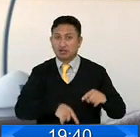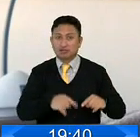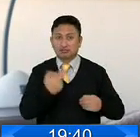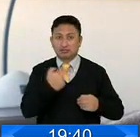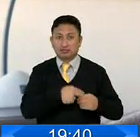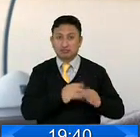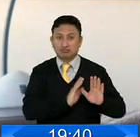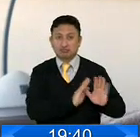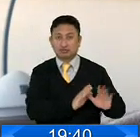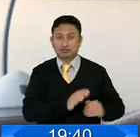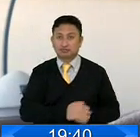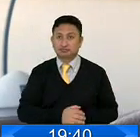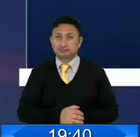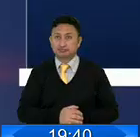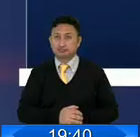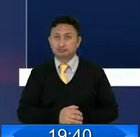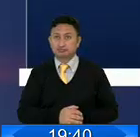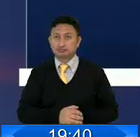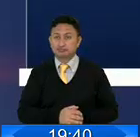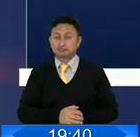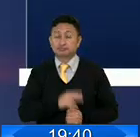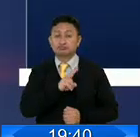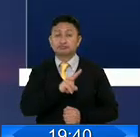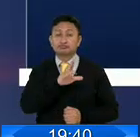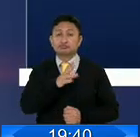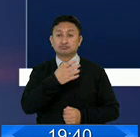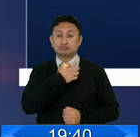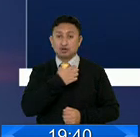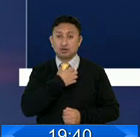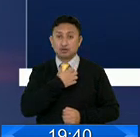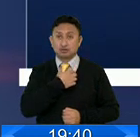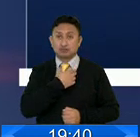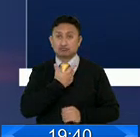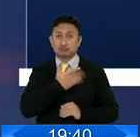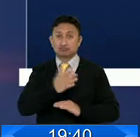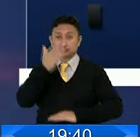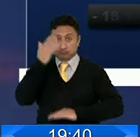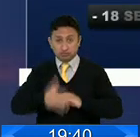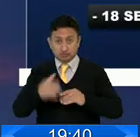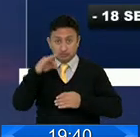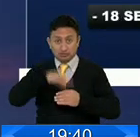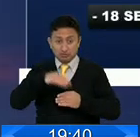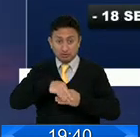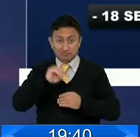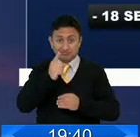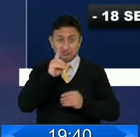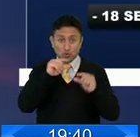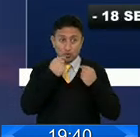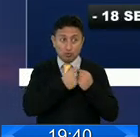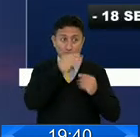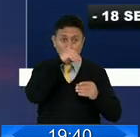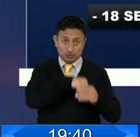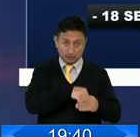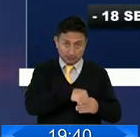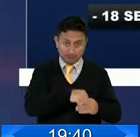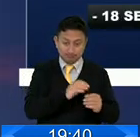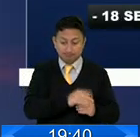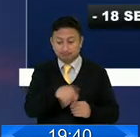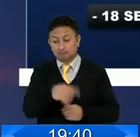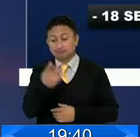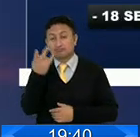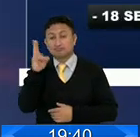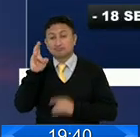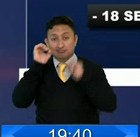el incumplimiento de los reglamentos. El 23 de agosto culmina el plazo para realizar las elecciones primarias en los movimientos. El 17